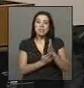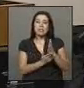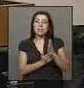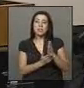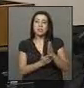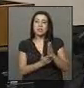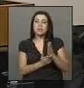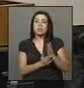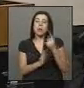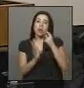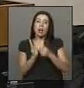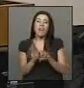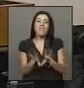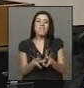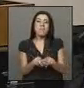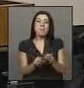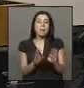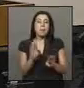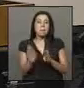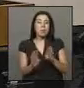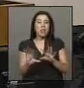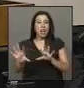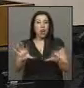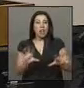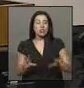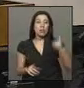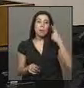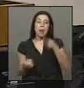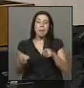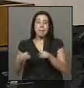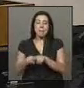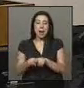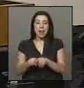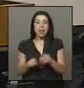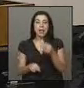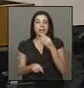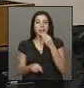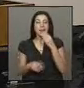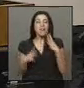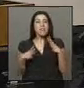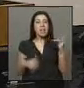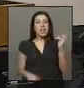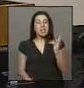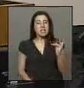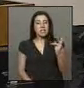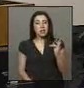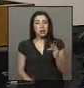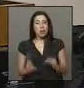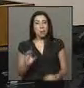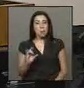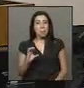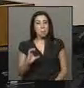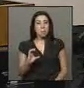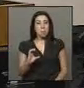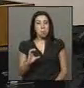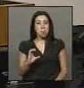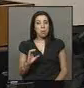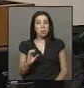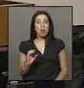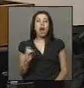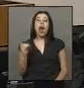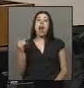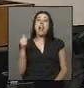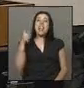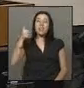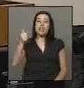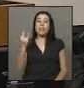proyecto reconoce la condición de familia y protege patrimonialmente a las parejas. Junto con ello, celebramos que el PUC, aunque no le gusta al rector de la Católica,